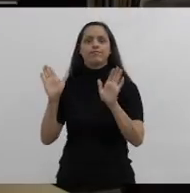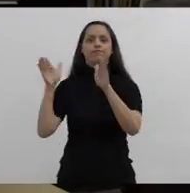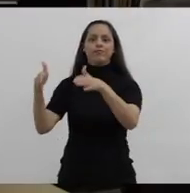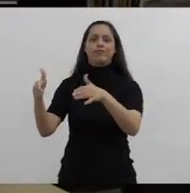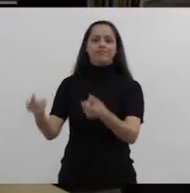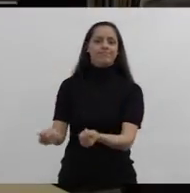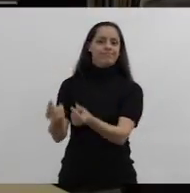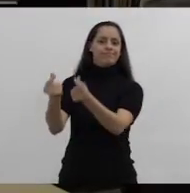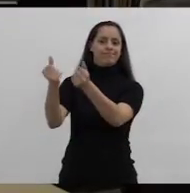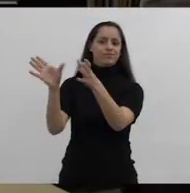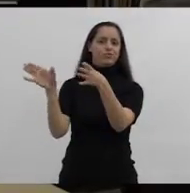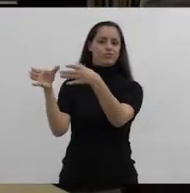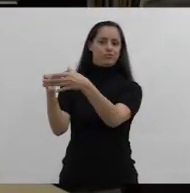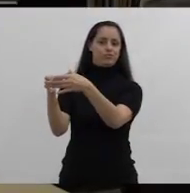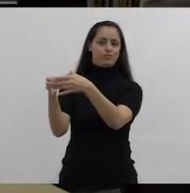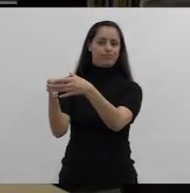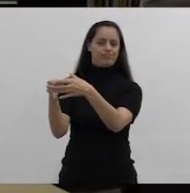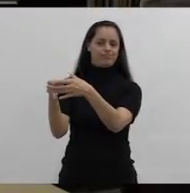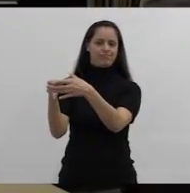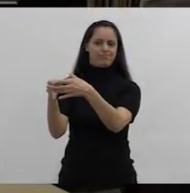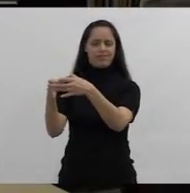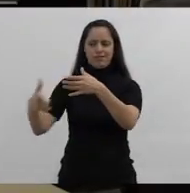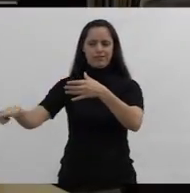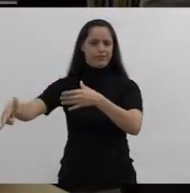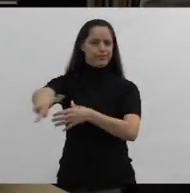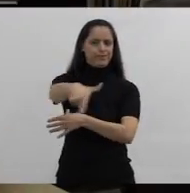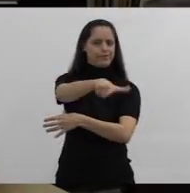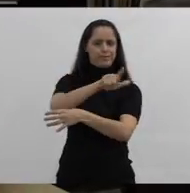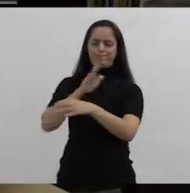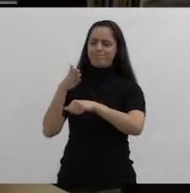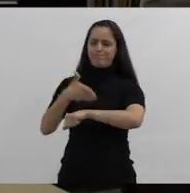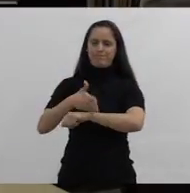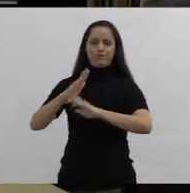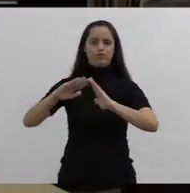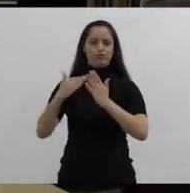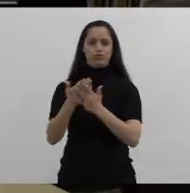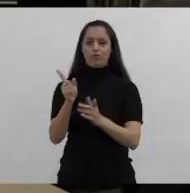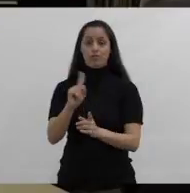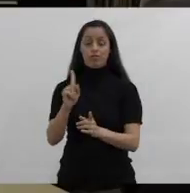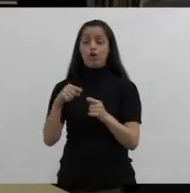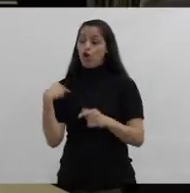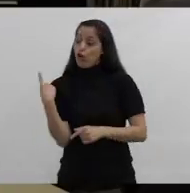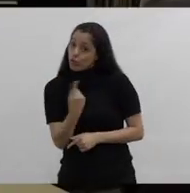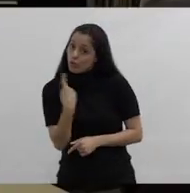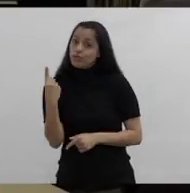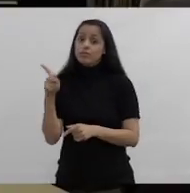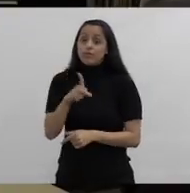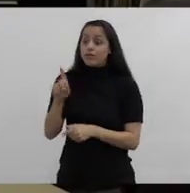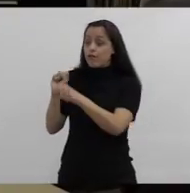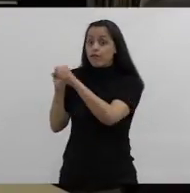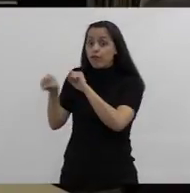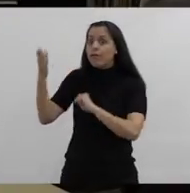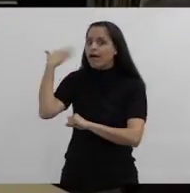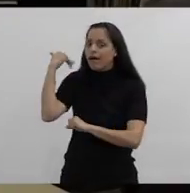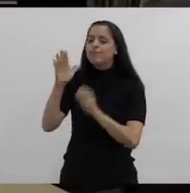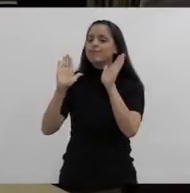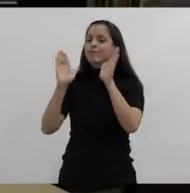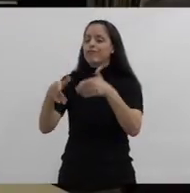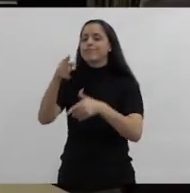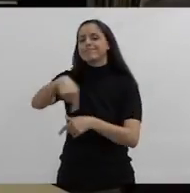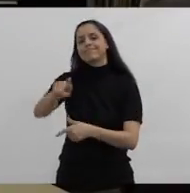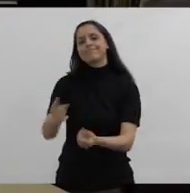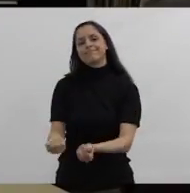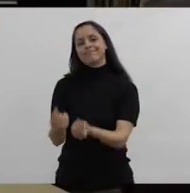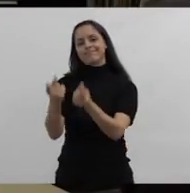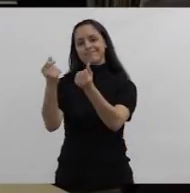élite, ¿sí? Ese esquema, ese paradigma está roto, pero nuestros docentes se educaron con